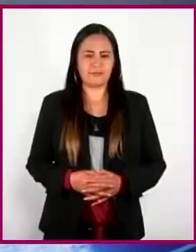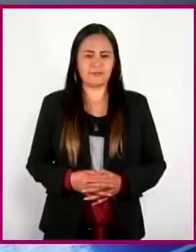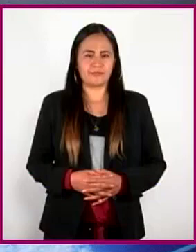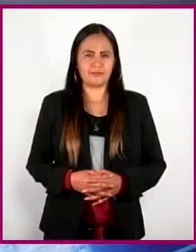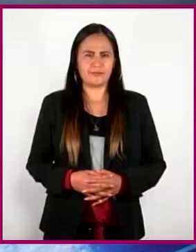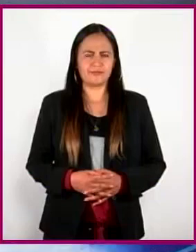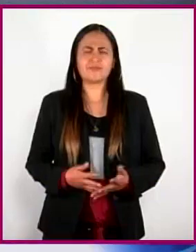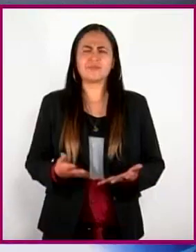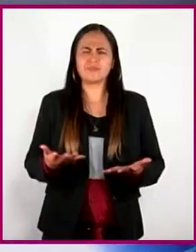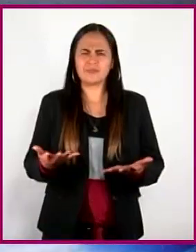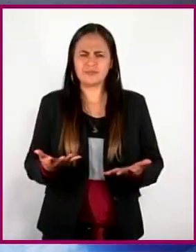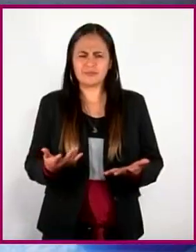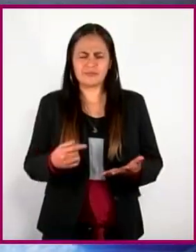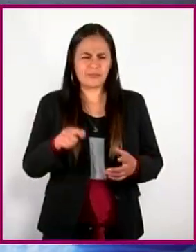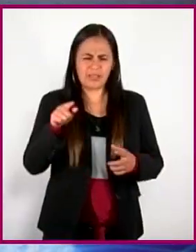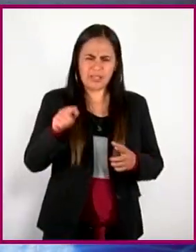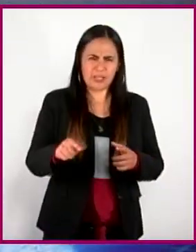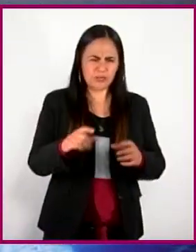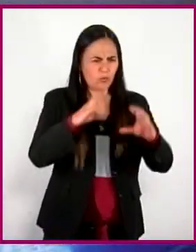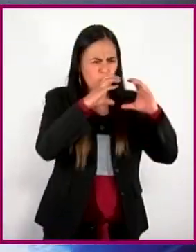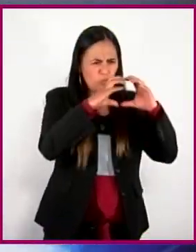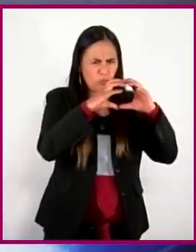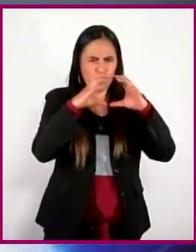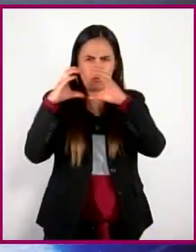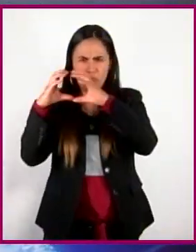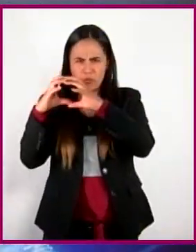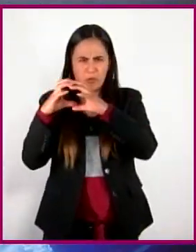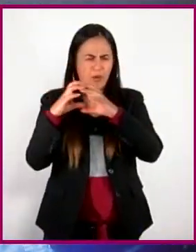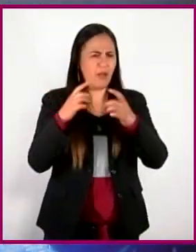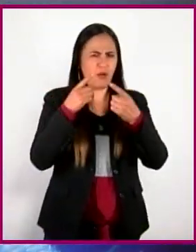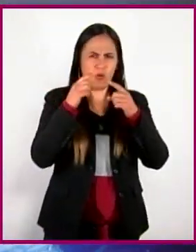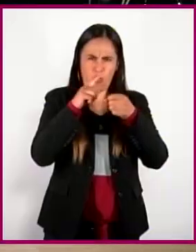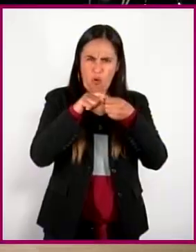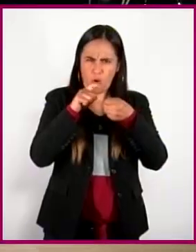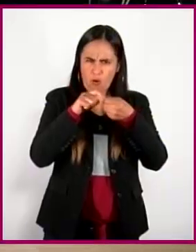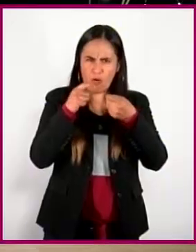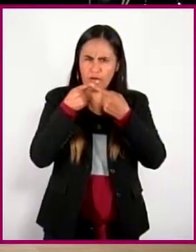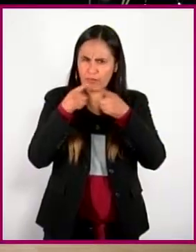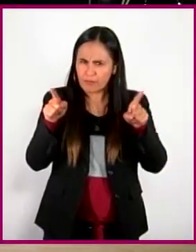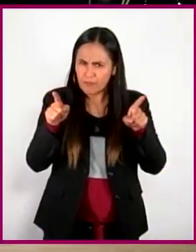A ver, estos globos, mira, tienen diferentes color.